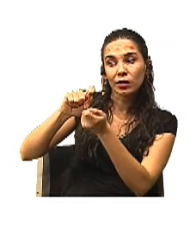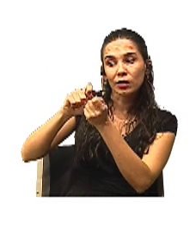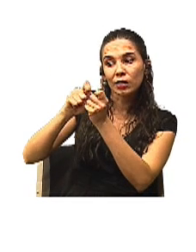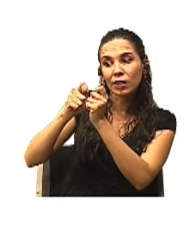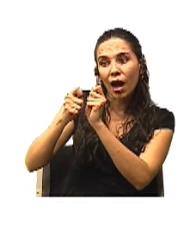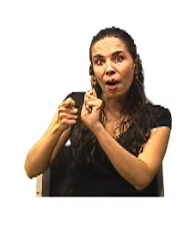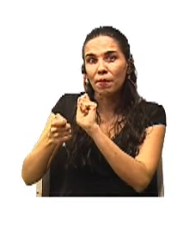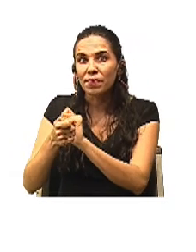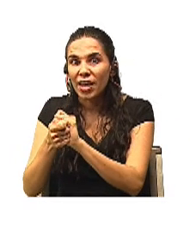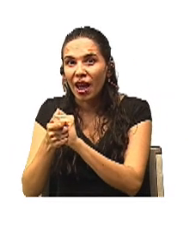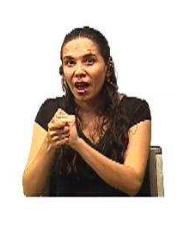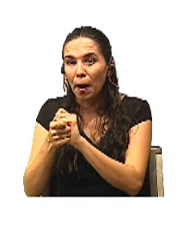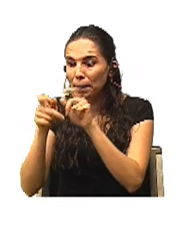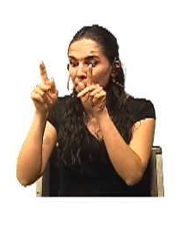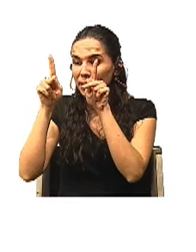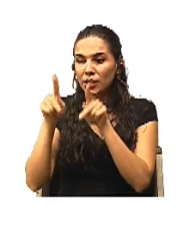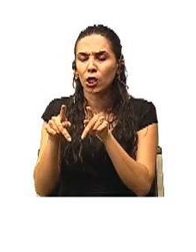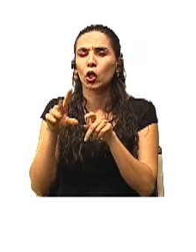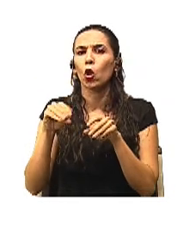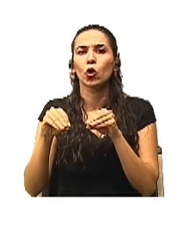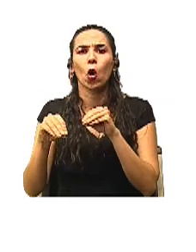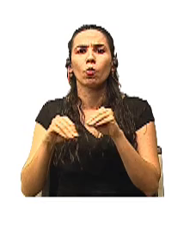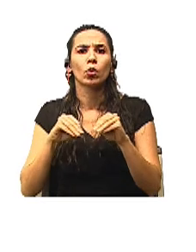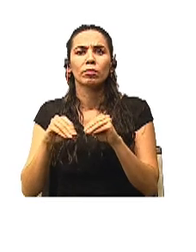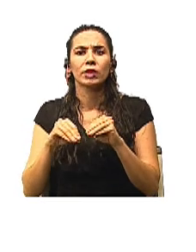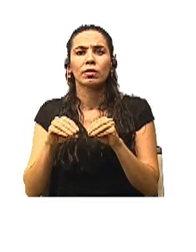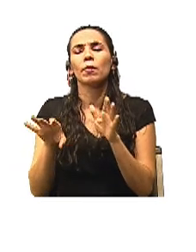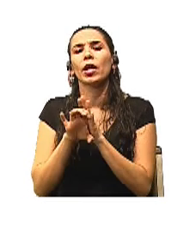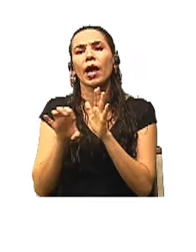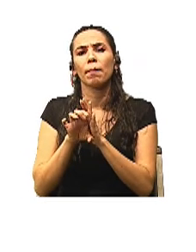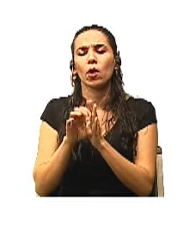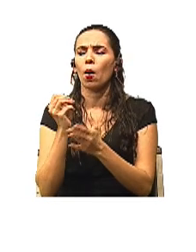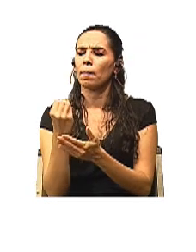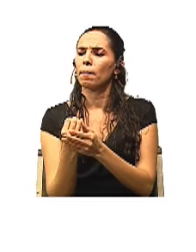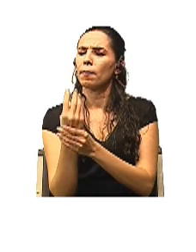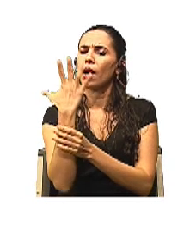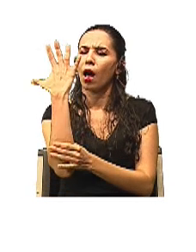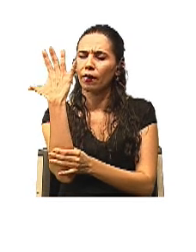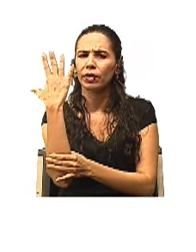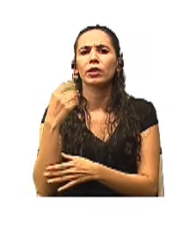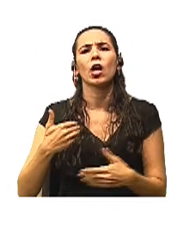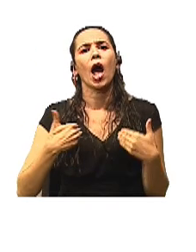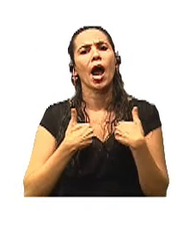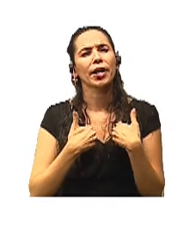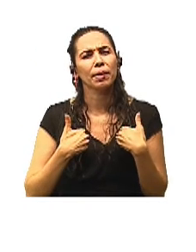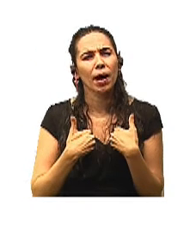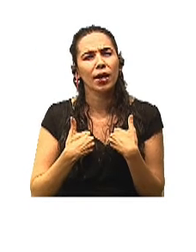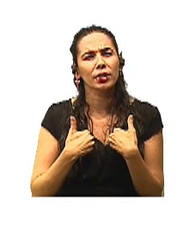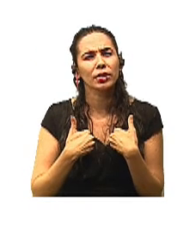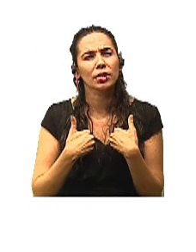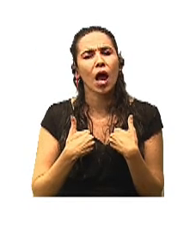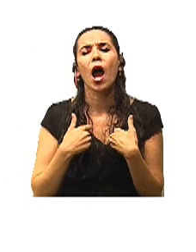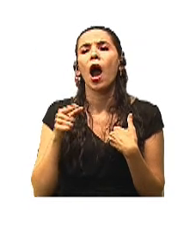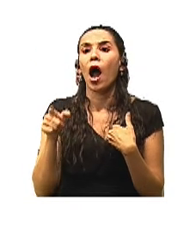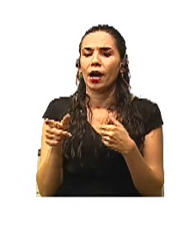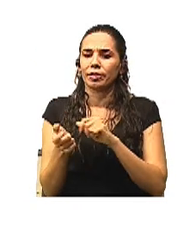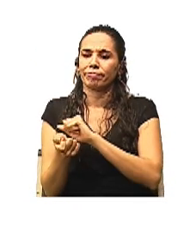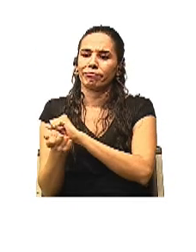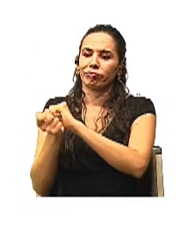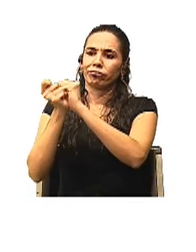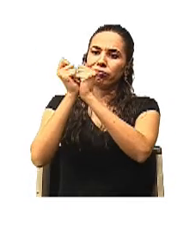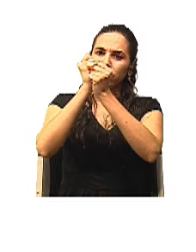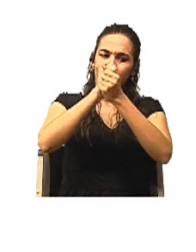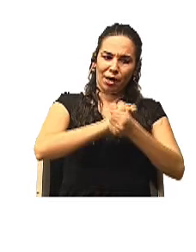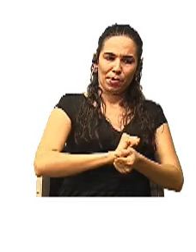seres inanimados, plantas, animales, a seres humanos, o viceversa.